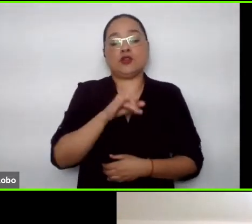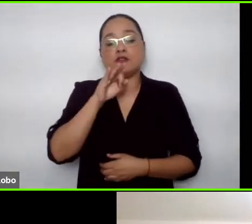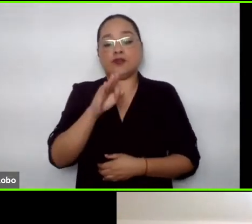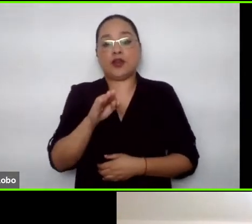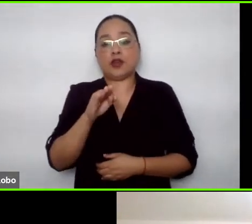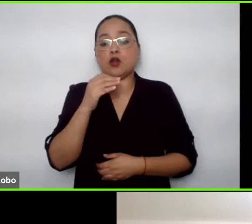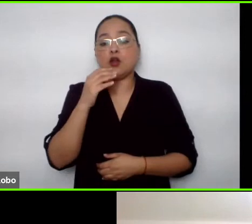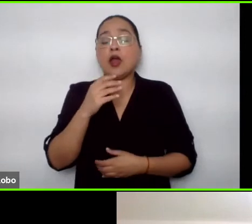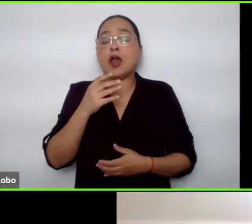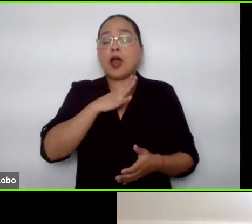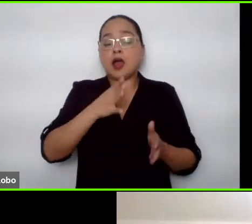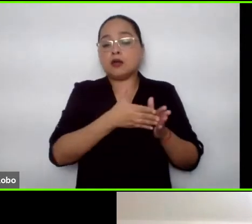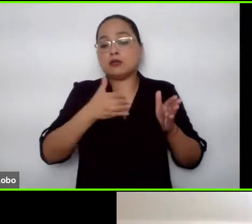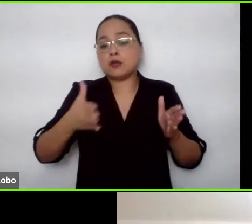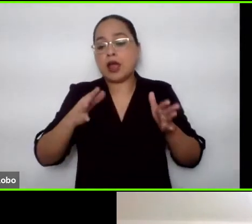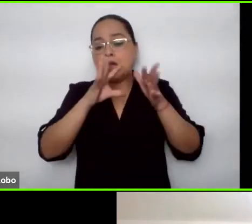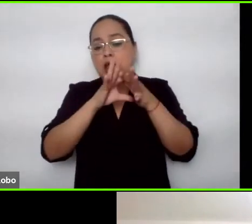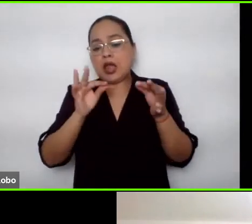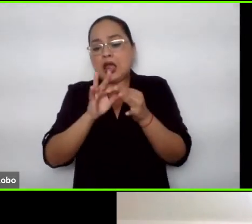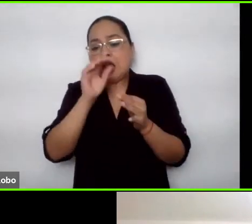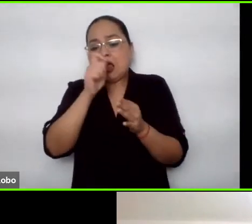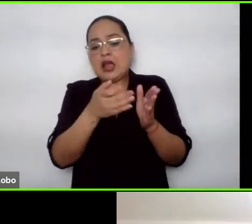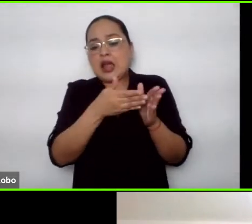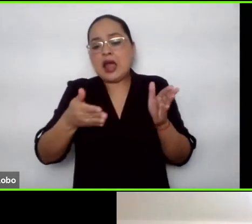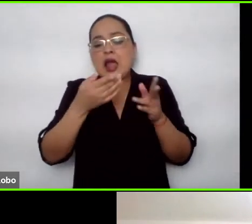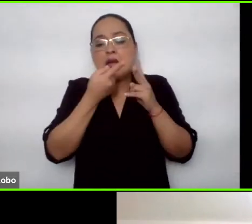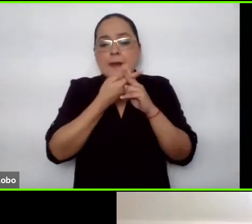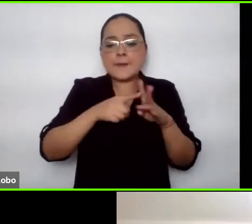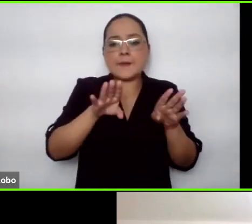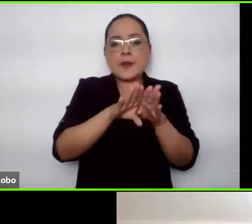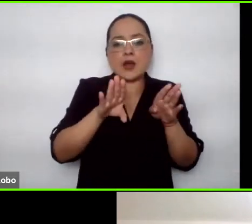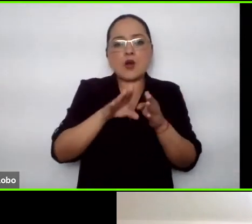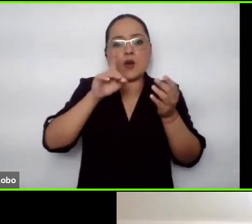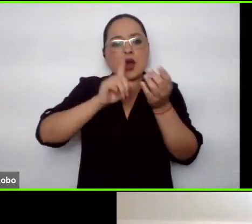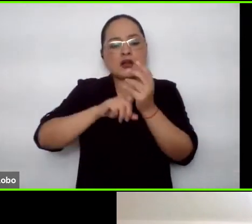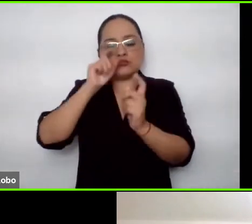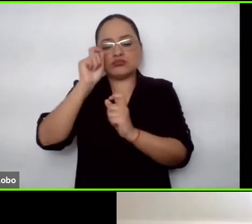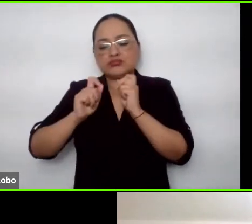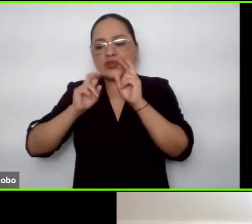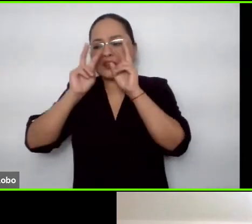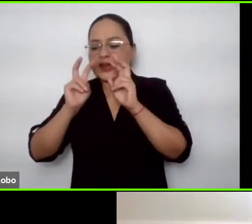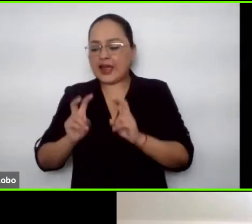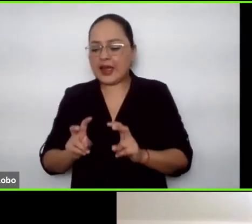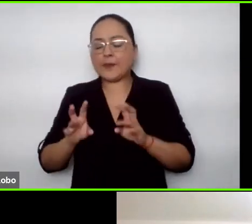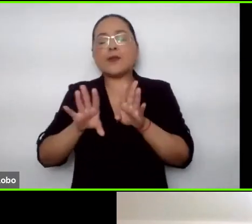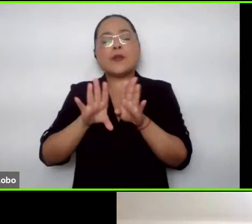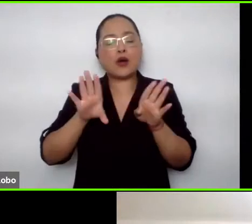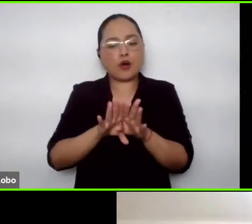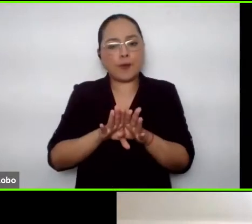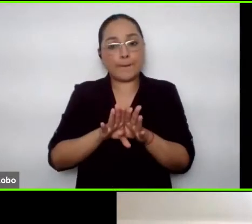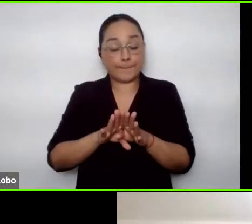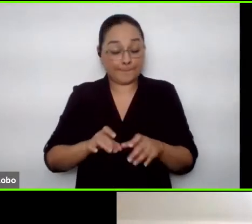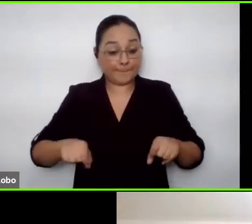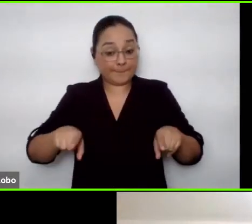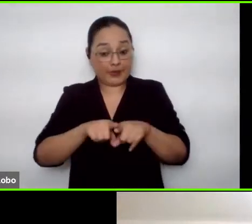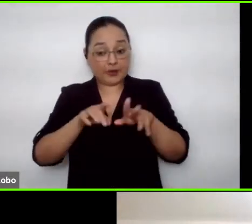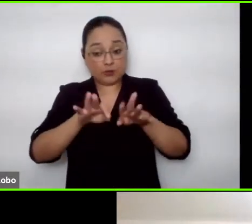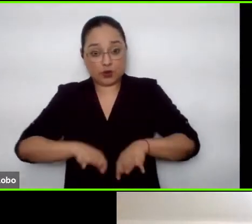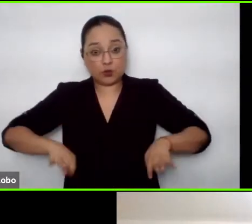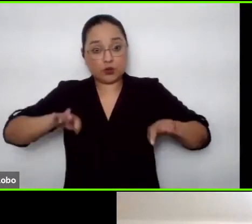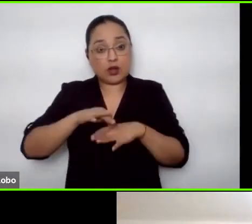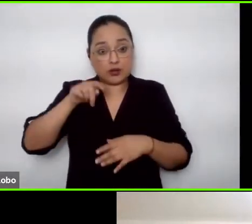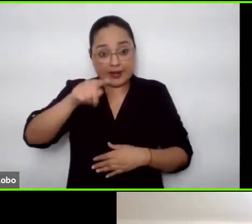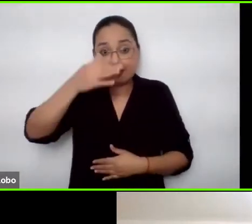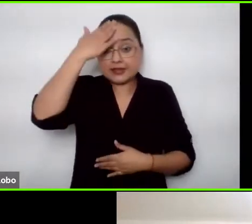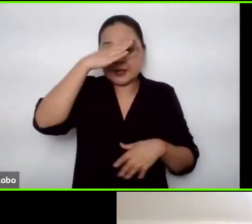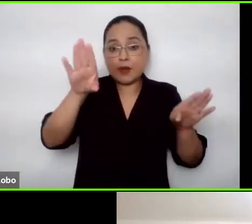sus antecedentes, evolución tecnológica, la descripción de sus contenidos y destacaremos la importancia de conocerla y utilizarla. Y